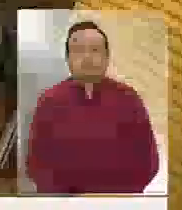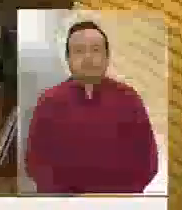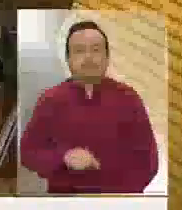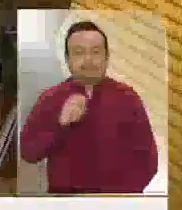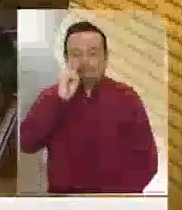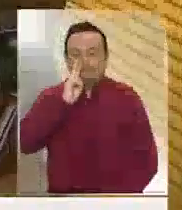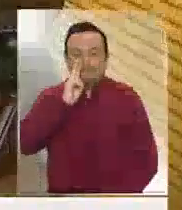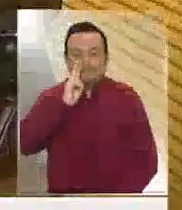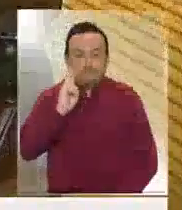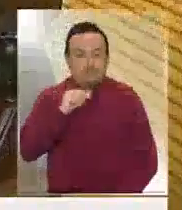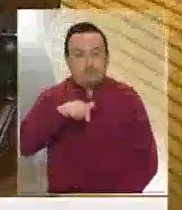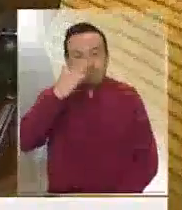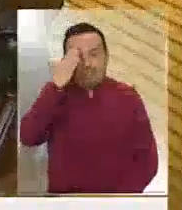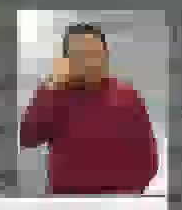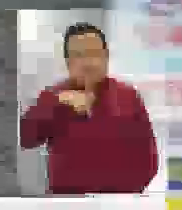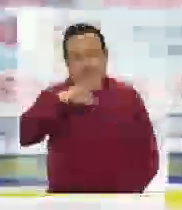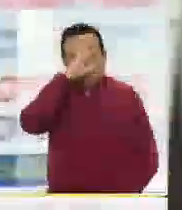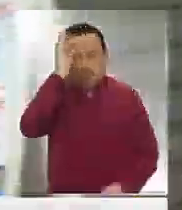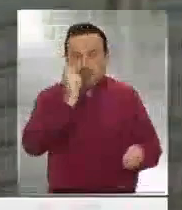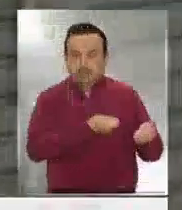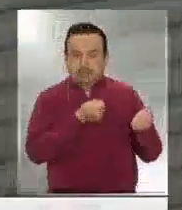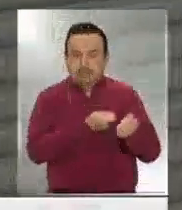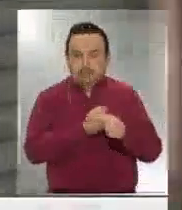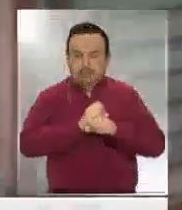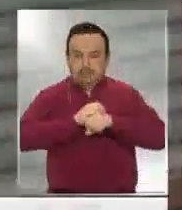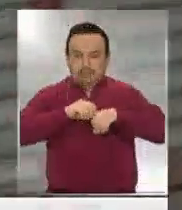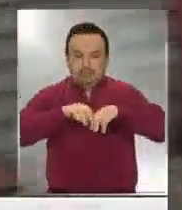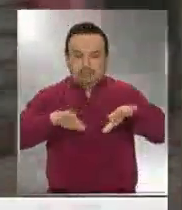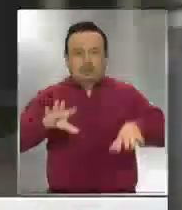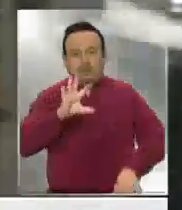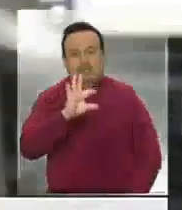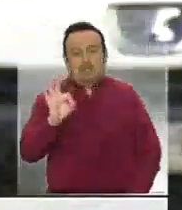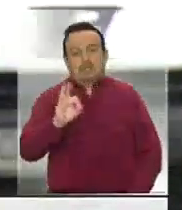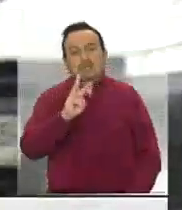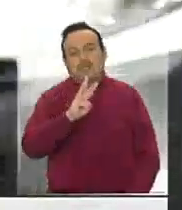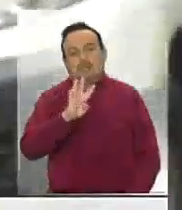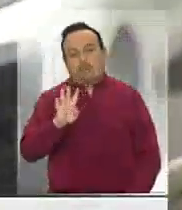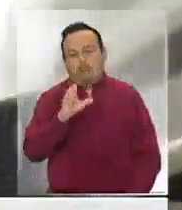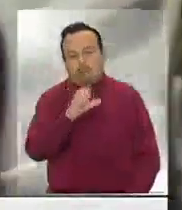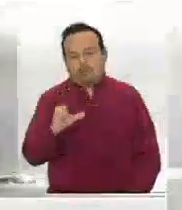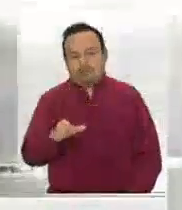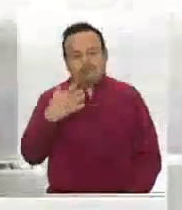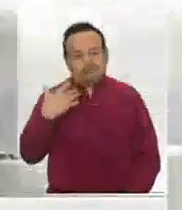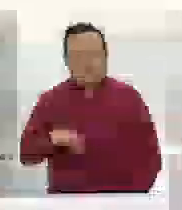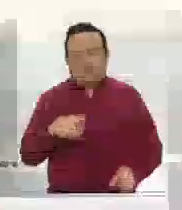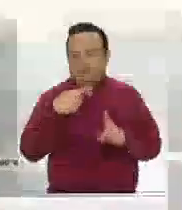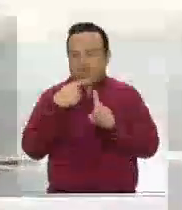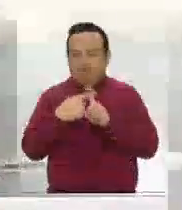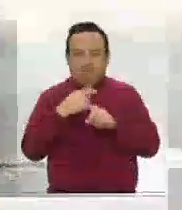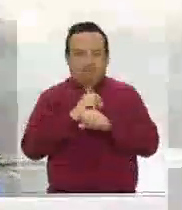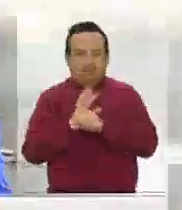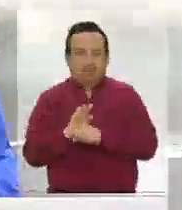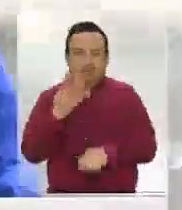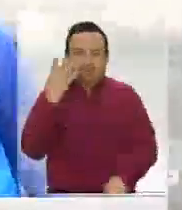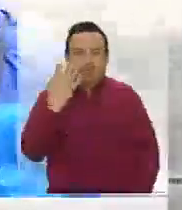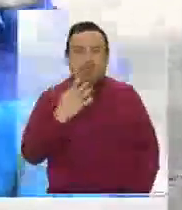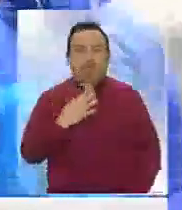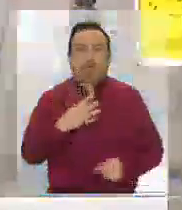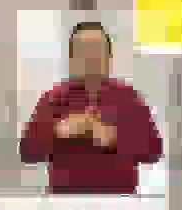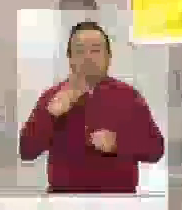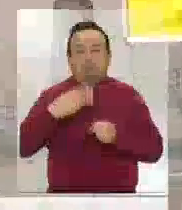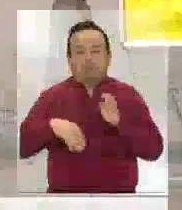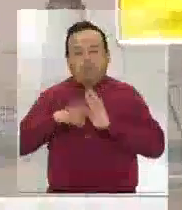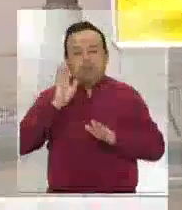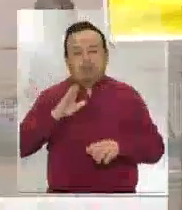El peor día de la Araucanía en medio de la pandemia. 534 casos confirmados. 4 adultos mayores